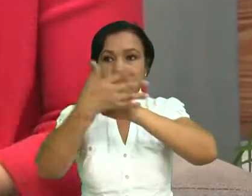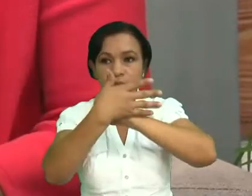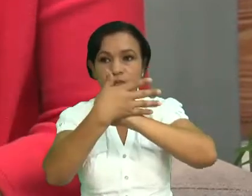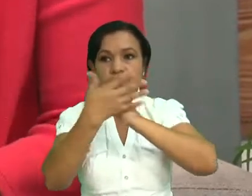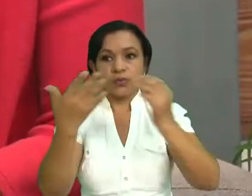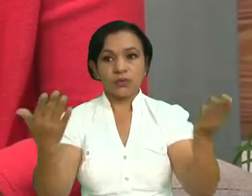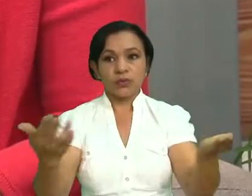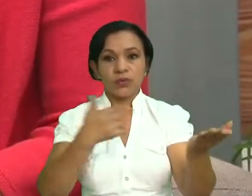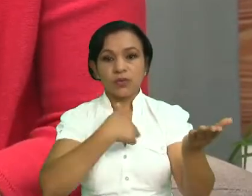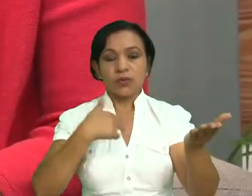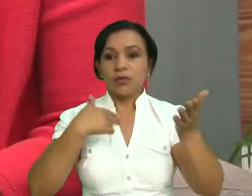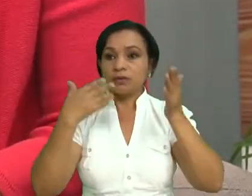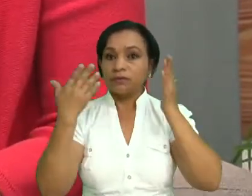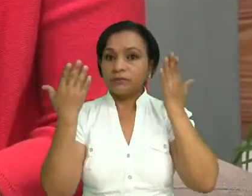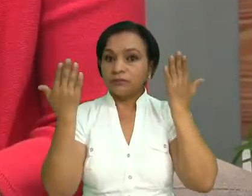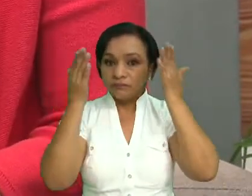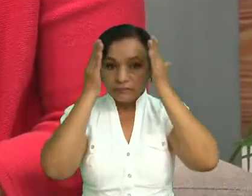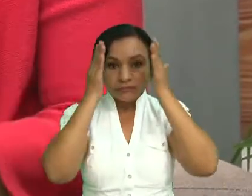¿verdad?, a la atención